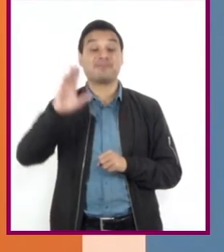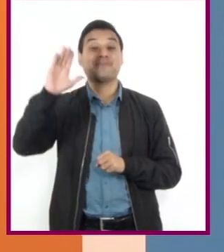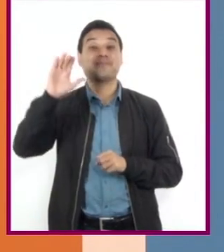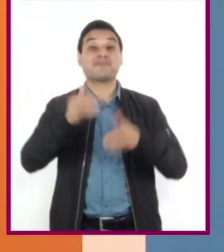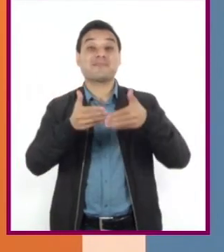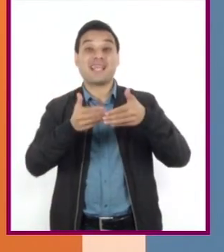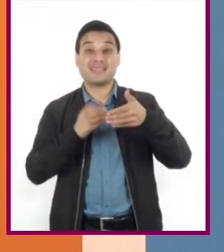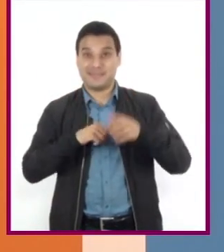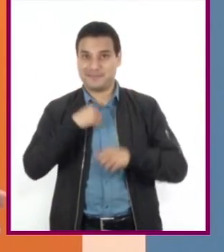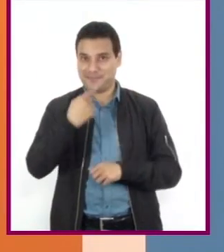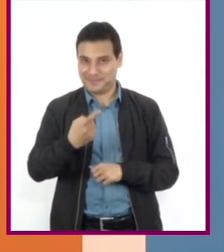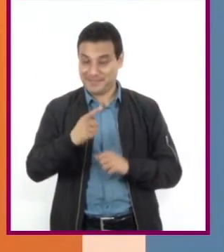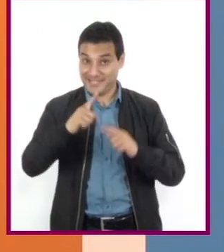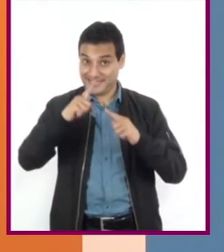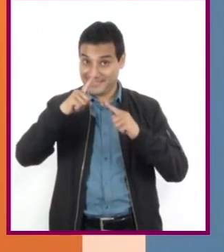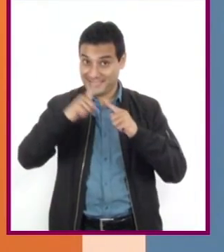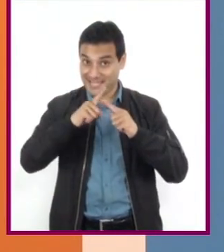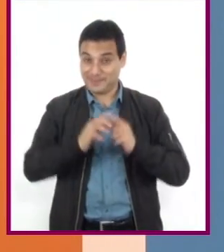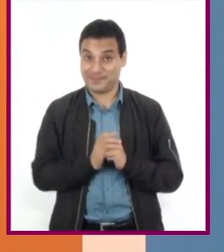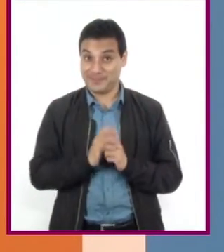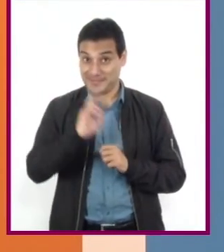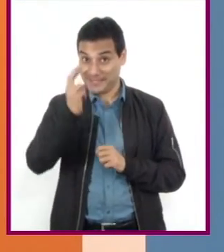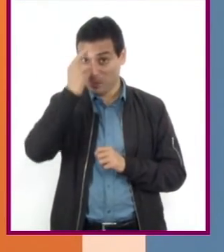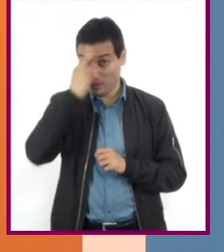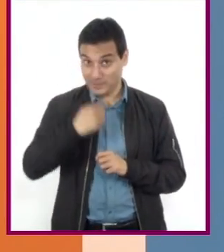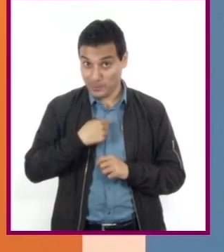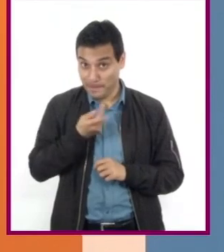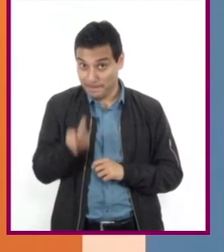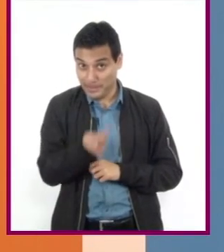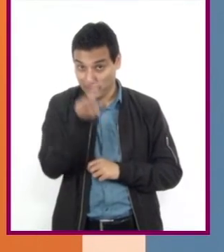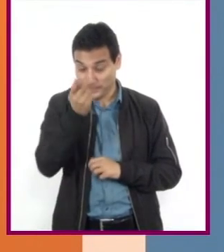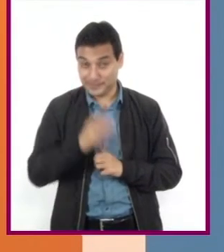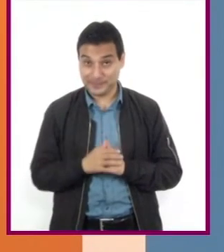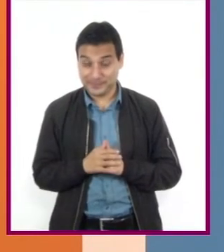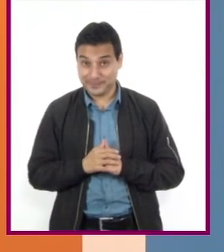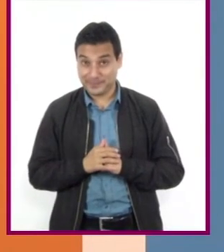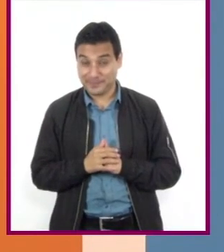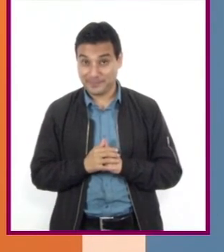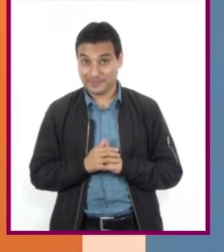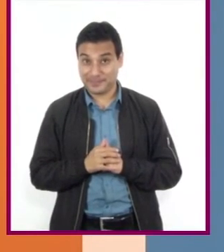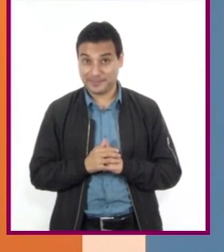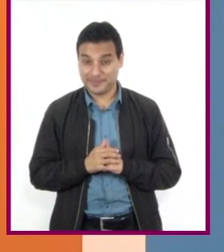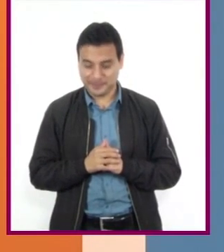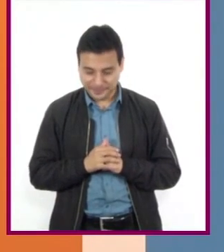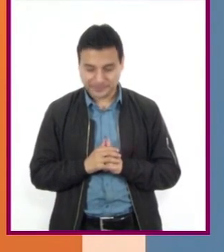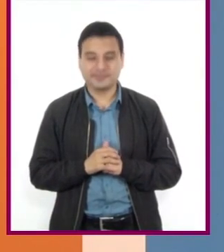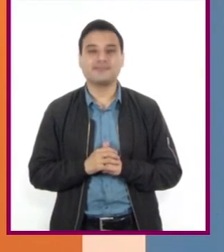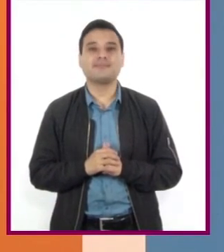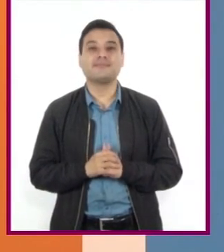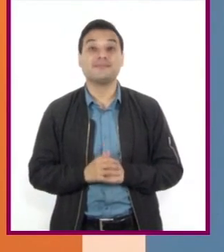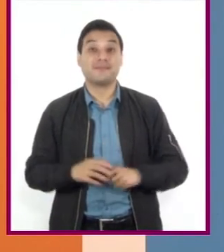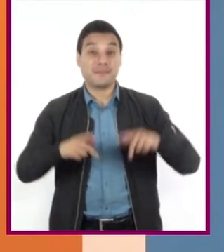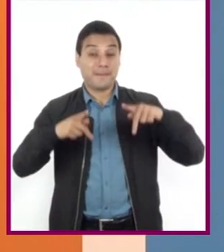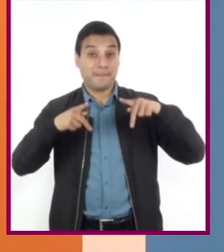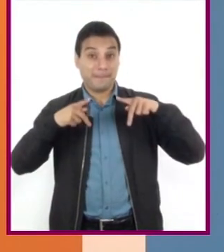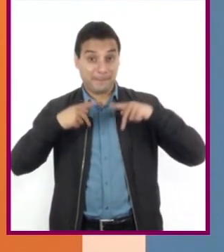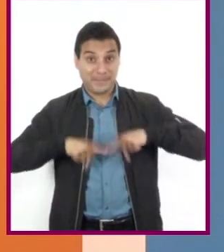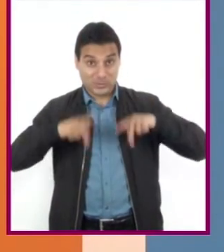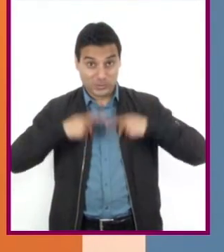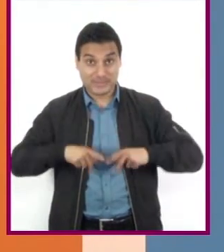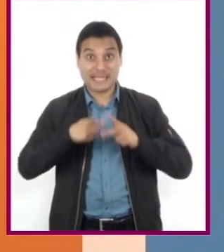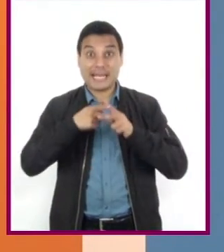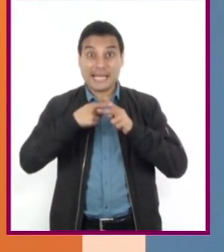reto. ¿Recuerdan que les planteamos esta pregunta? ¿Qué consecuencias trajo consigo el desarrollo de la